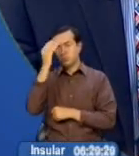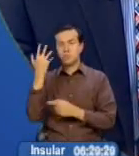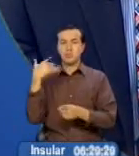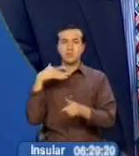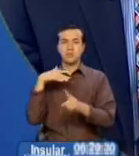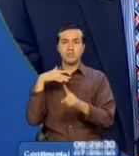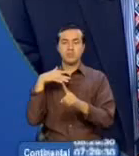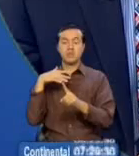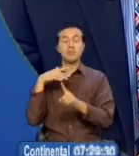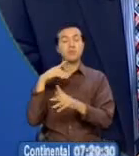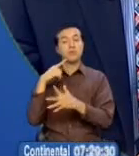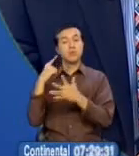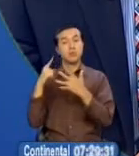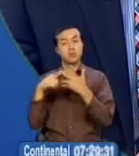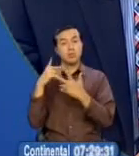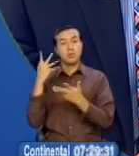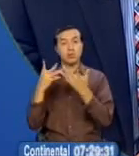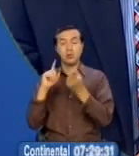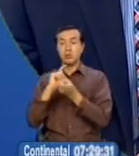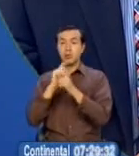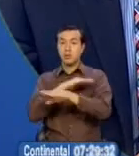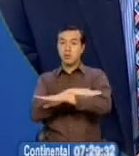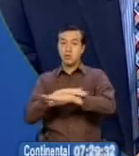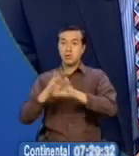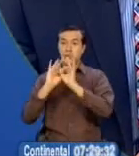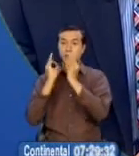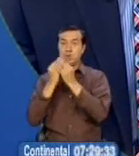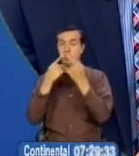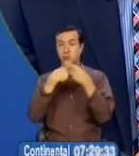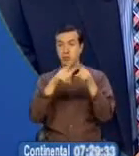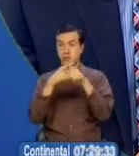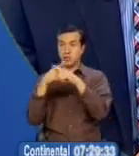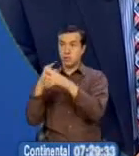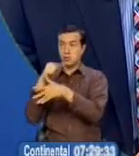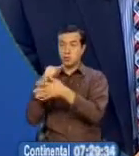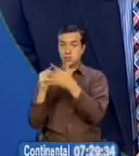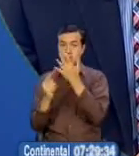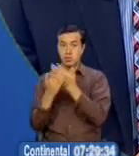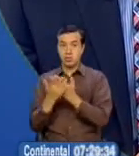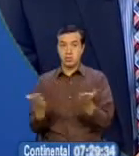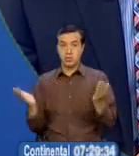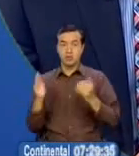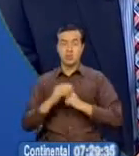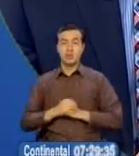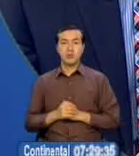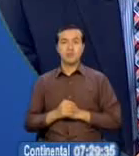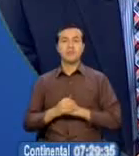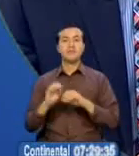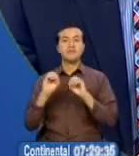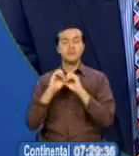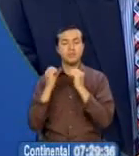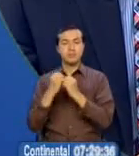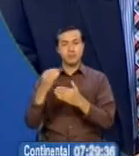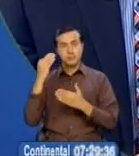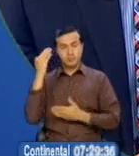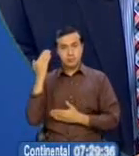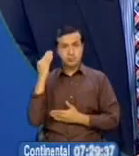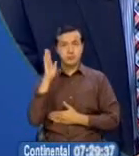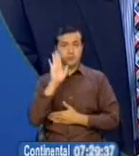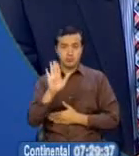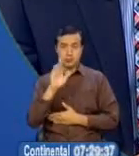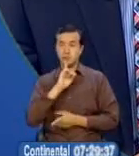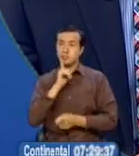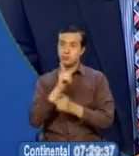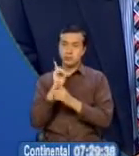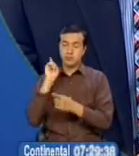inclusive la posibilidad de la transversalización de las familias diversas. Entonces, los movimientos y partidos políticos que, por supuesto,